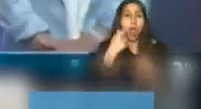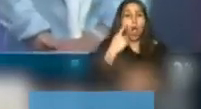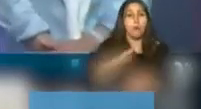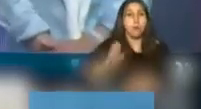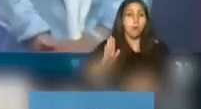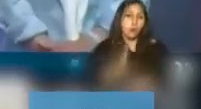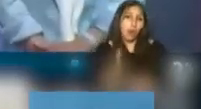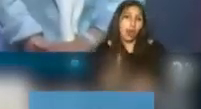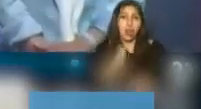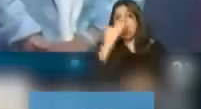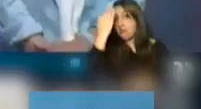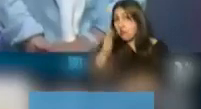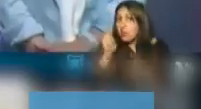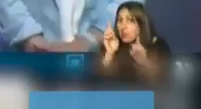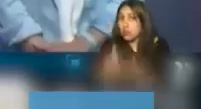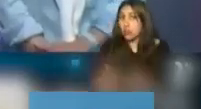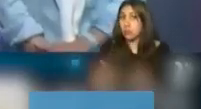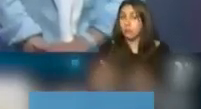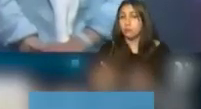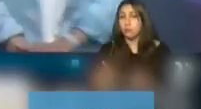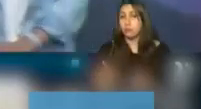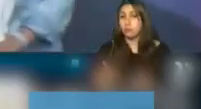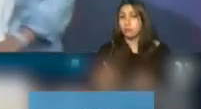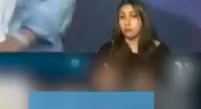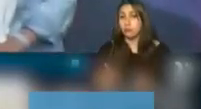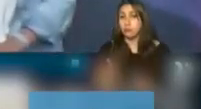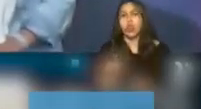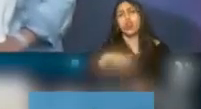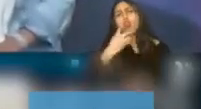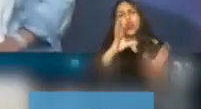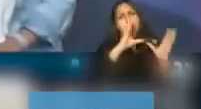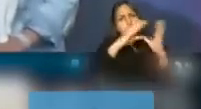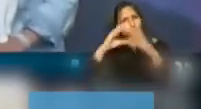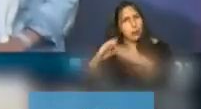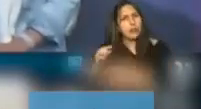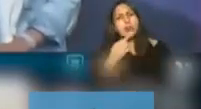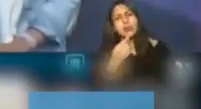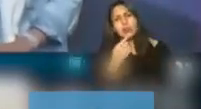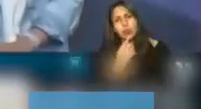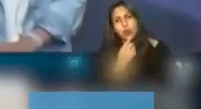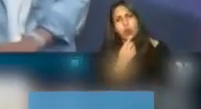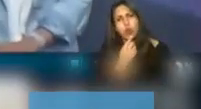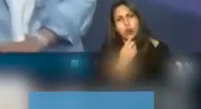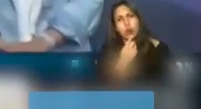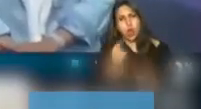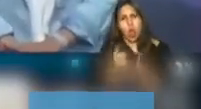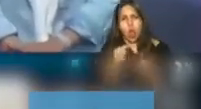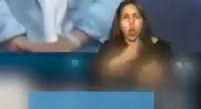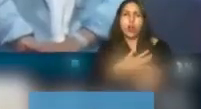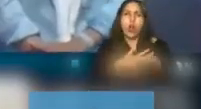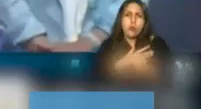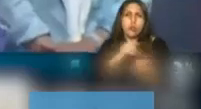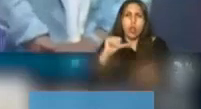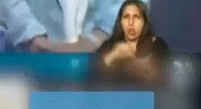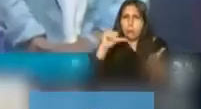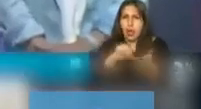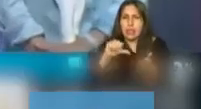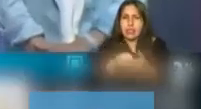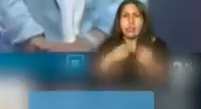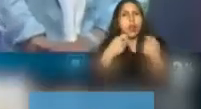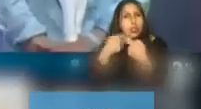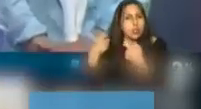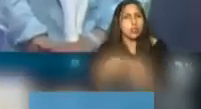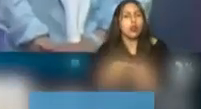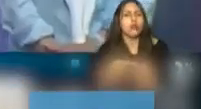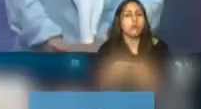que convencer, pero vieron que todo pasa por el cuerpo. ¿Qué vimos entonces como balance semiótico de esta noche? Que